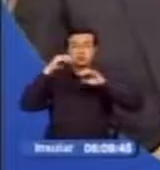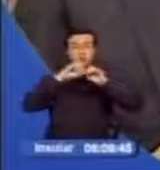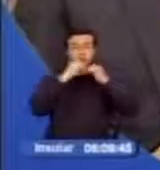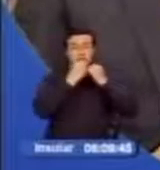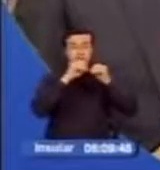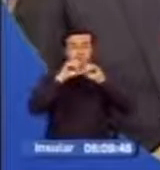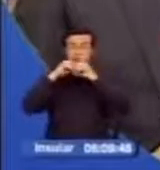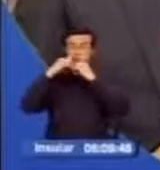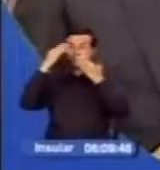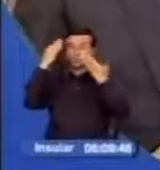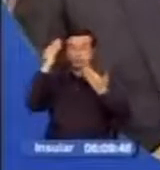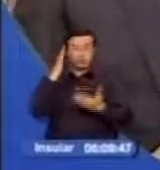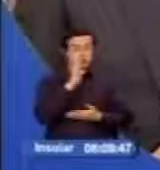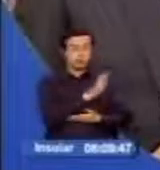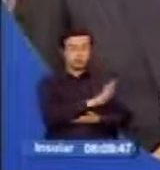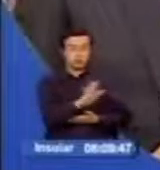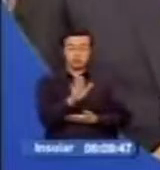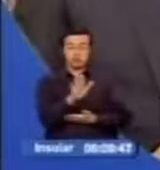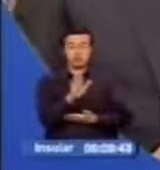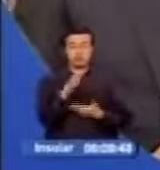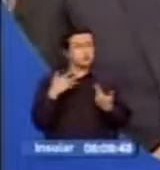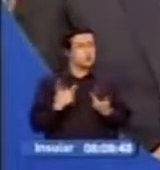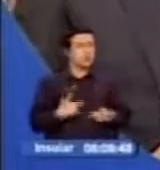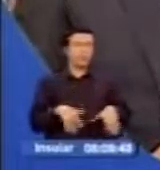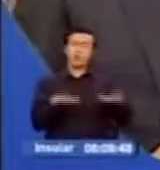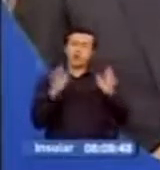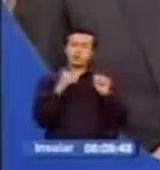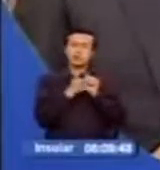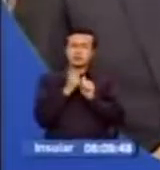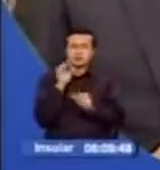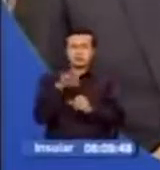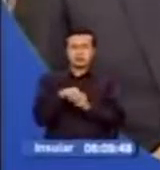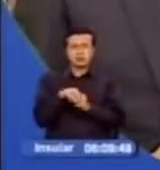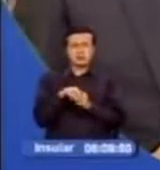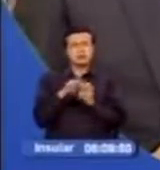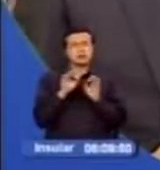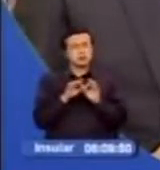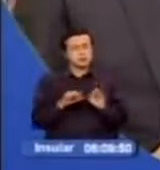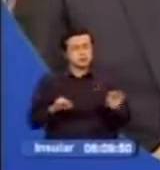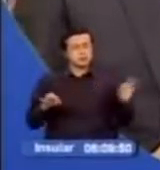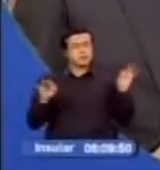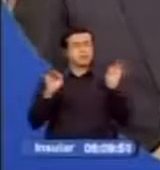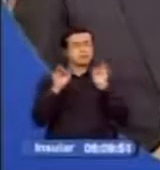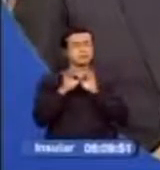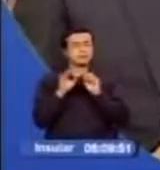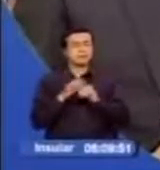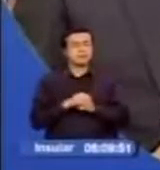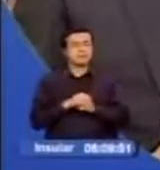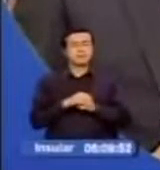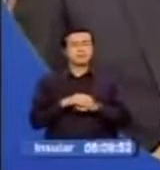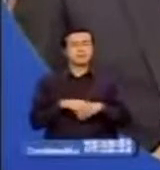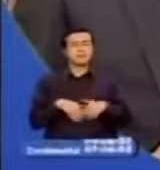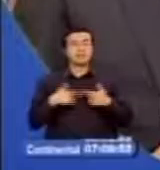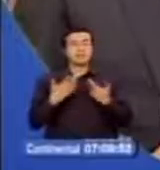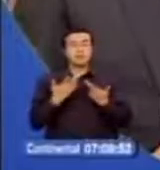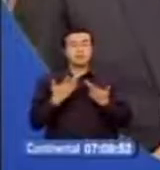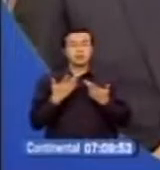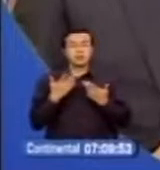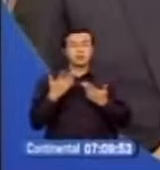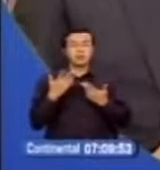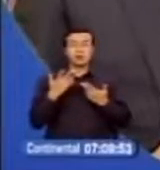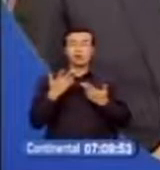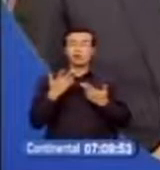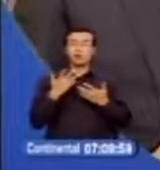partidos o movimientos políticos, así estemos vísperas de una elección, no penetramos la estructura del